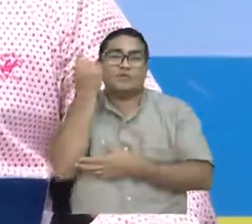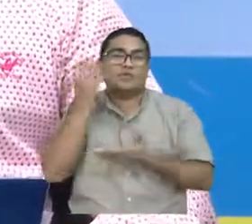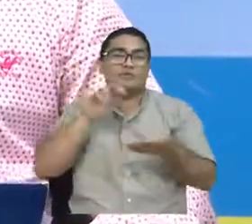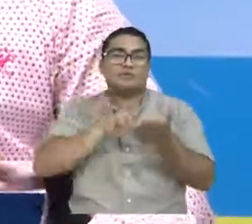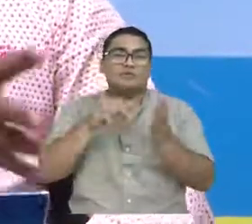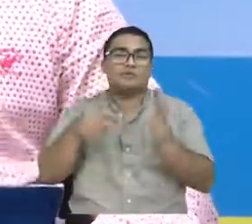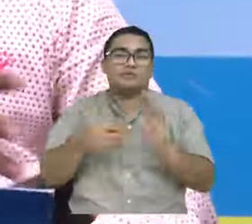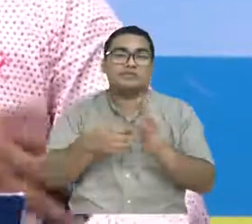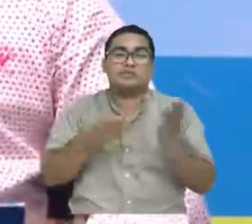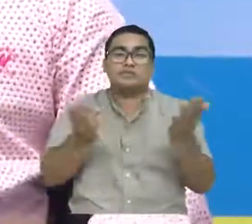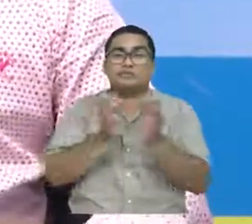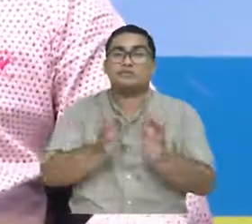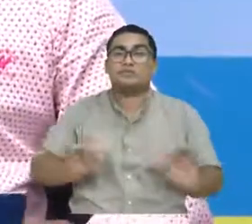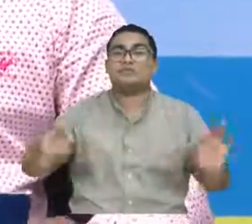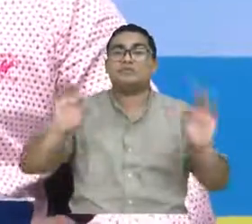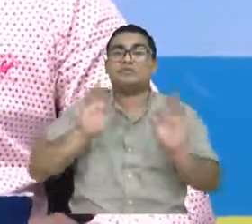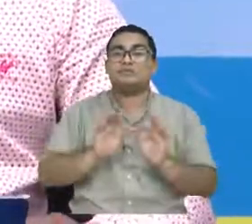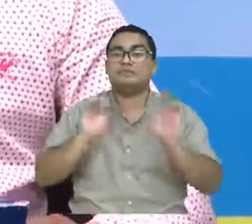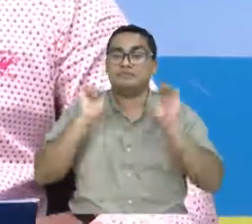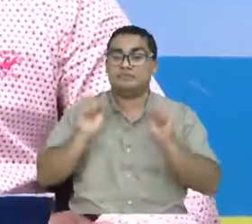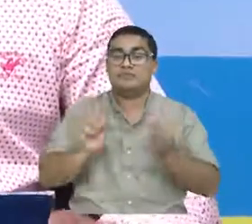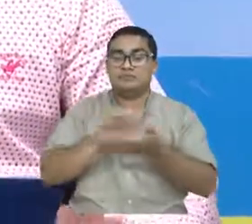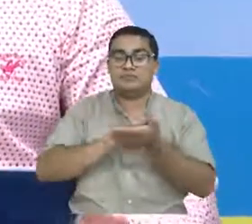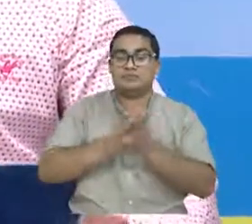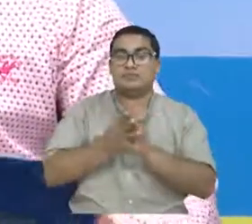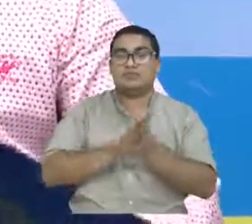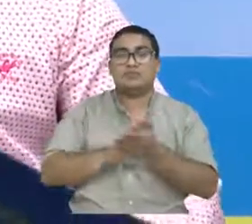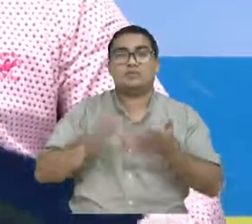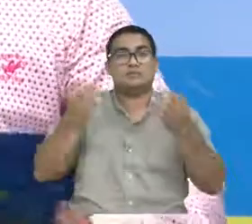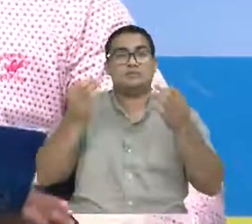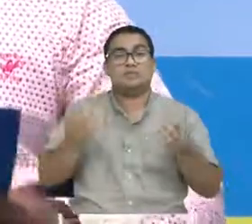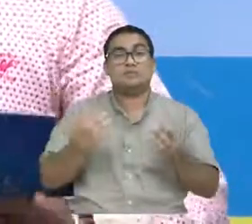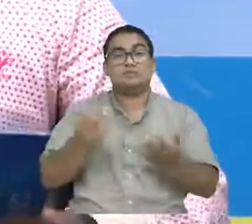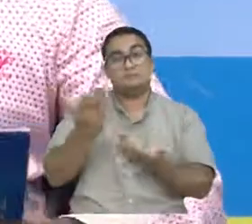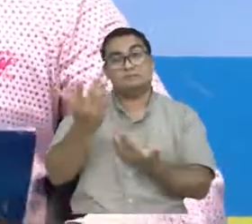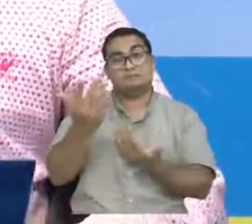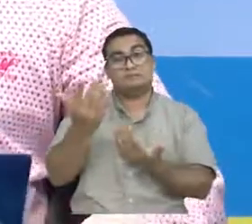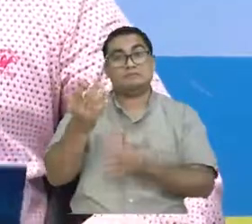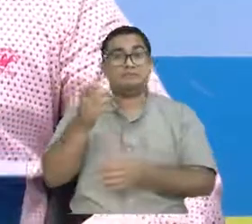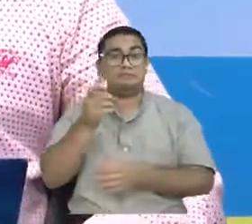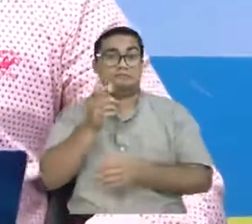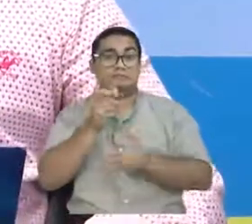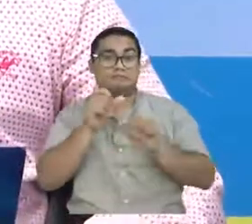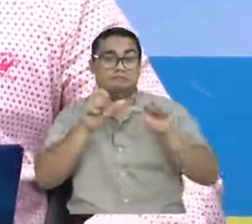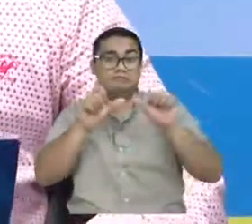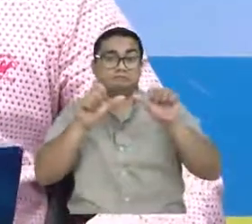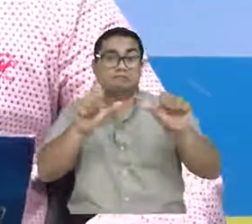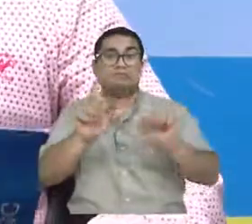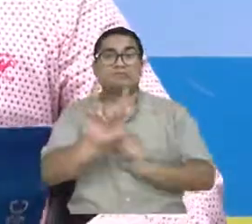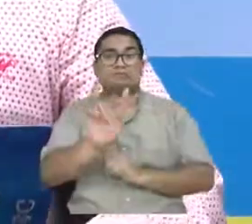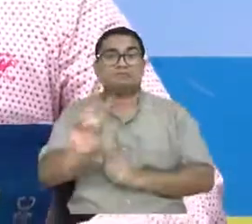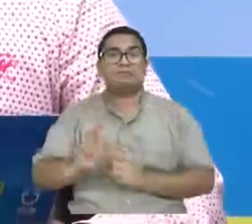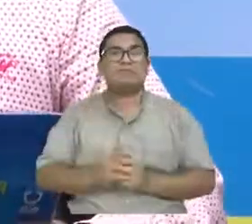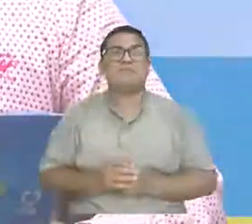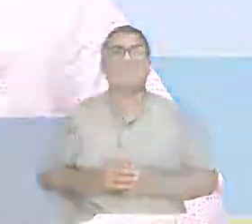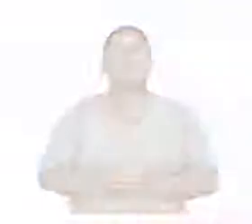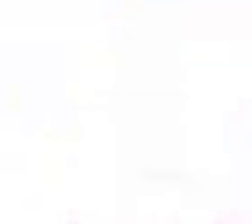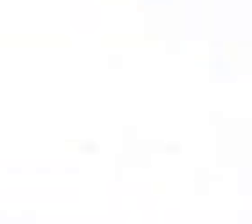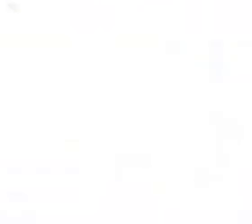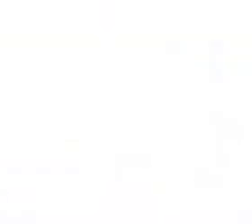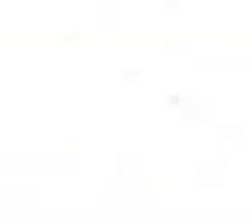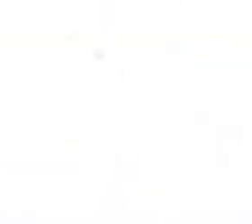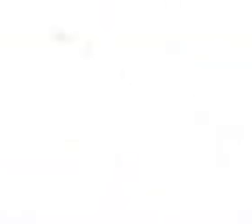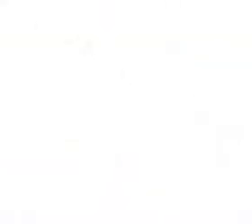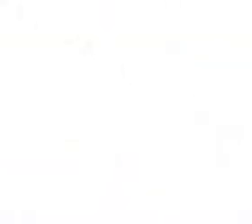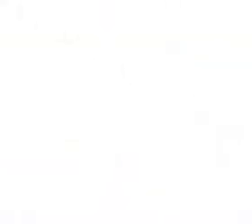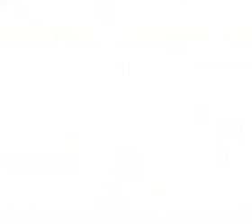importancia y el debido proceso para lavarnos las manos. Usted no le cambie de canal, que ya regresamos.